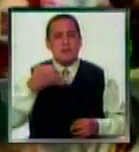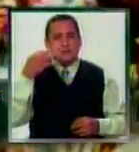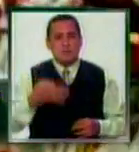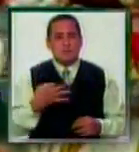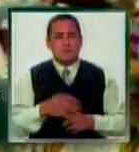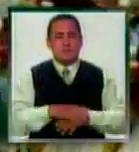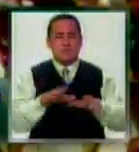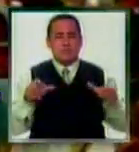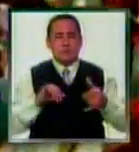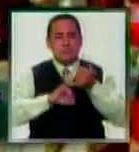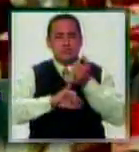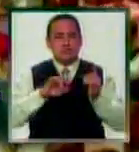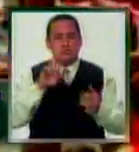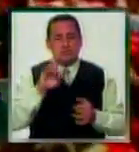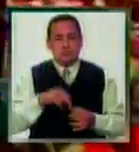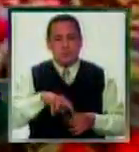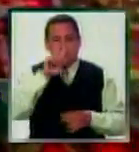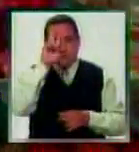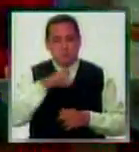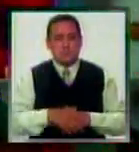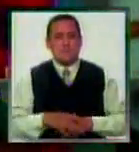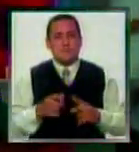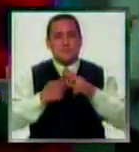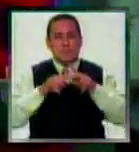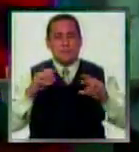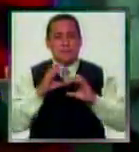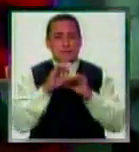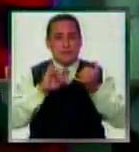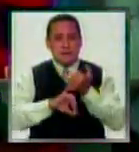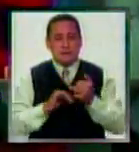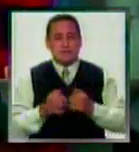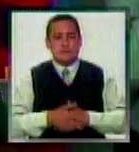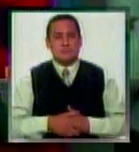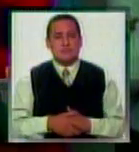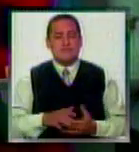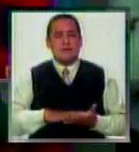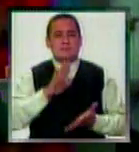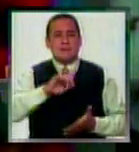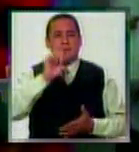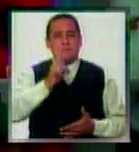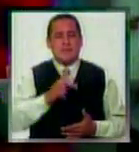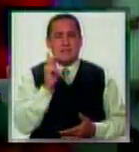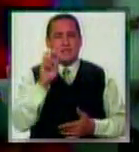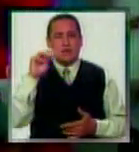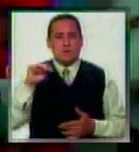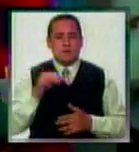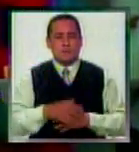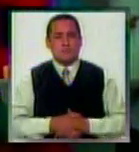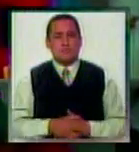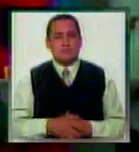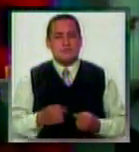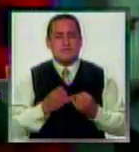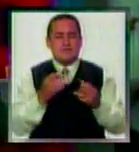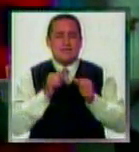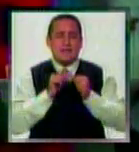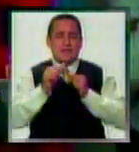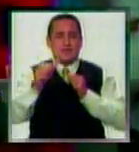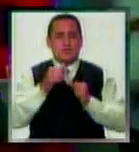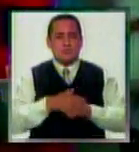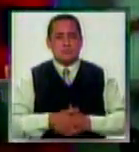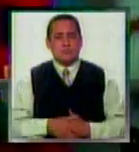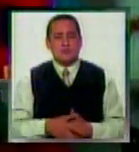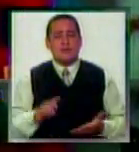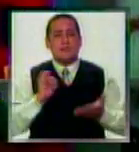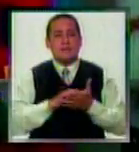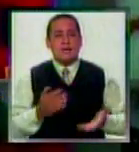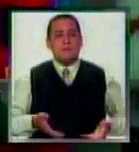del sur del país. El inicio del gasoducto de más de 1,000 kilómetros de distancia